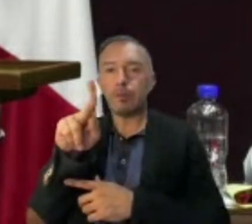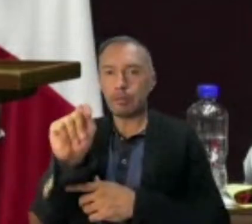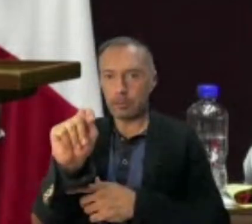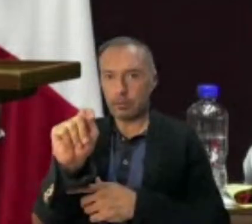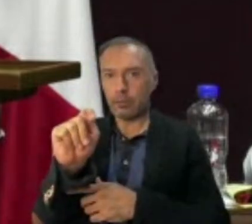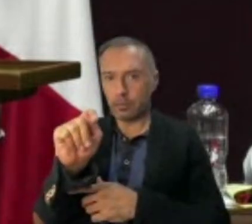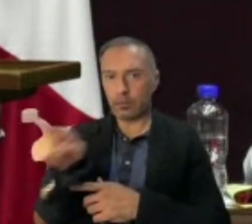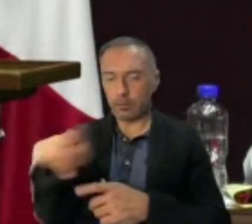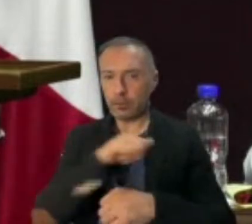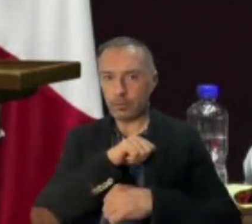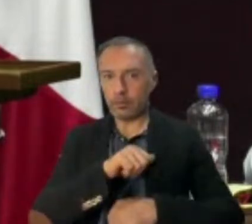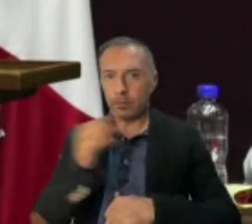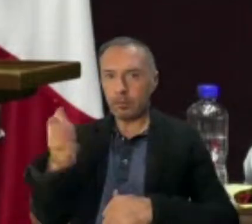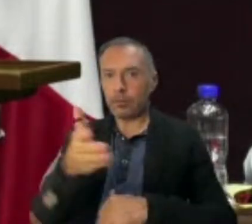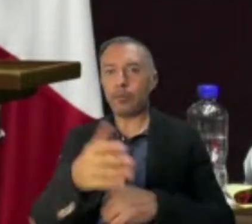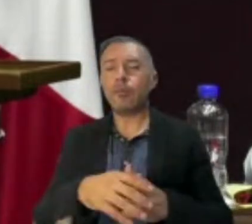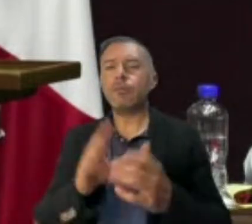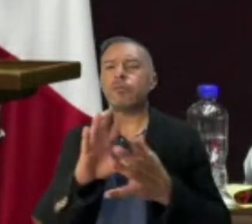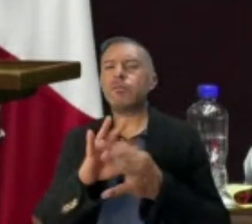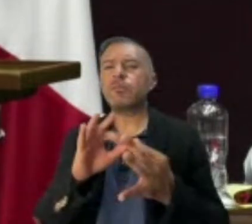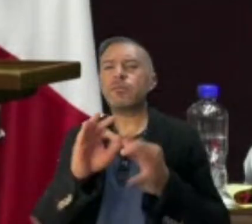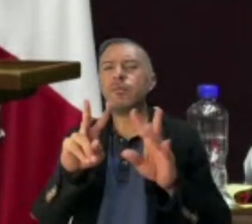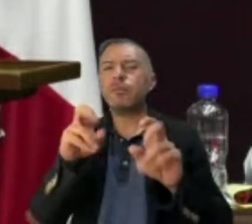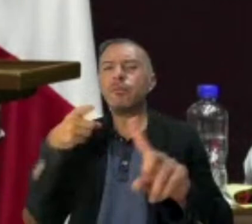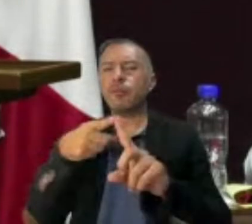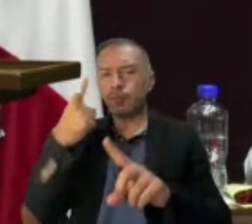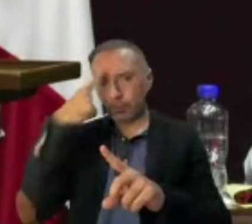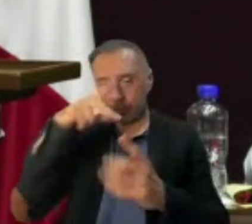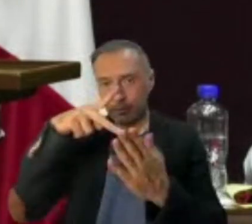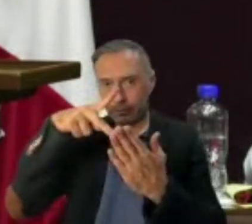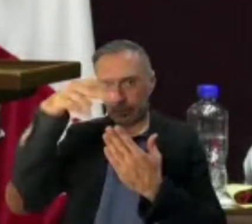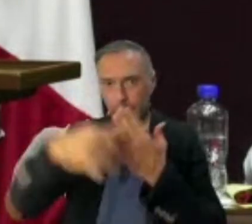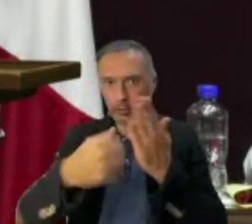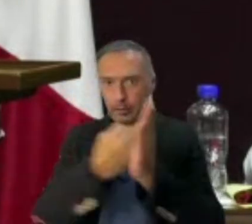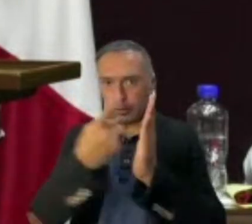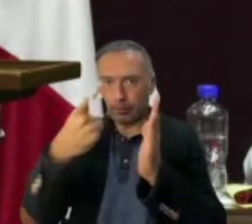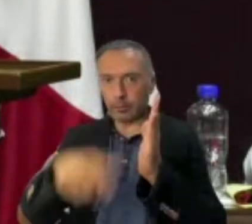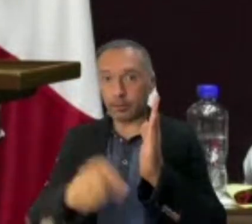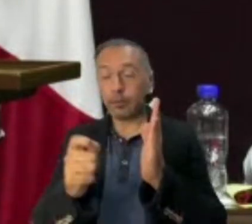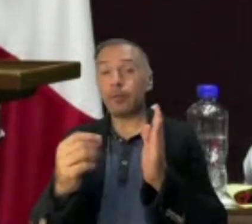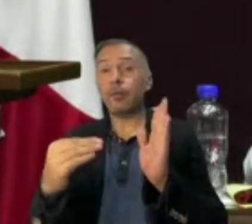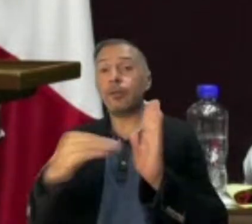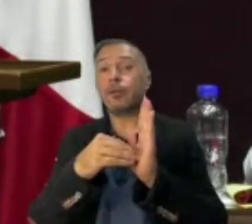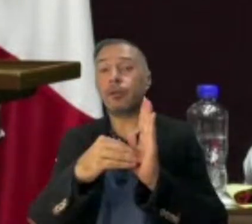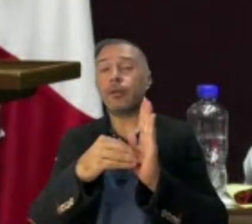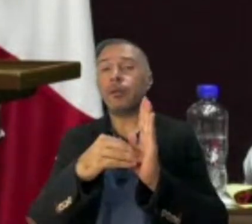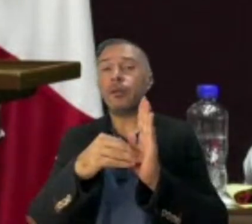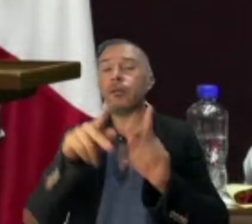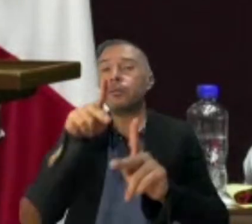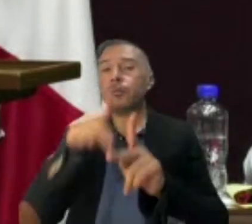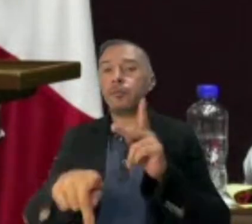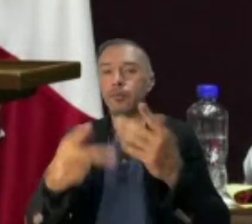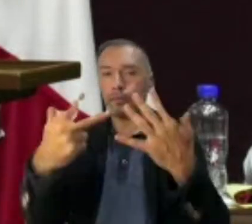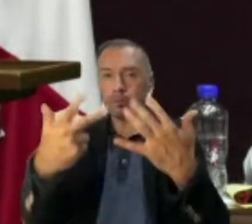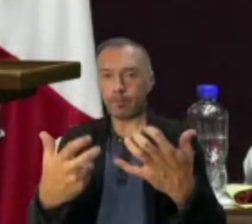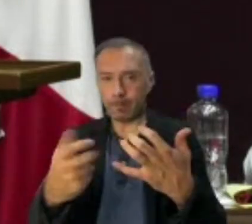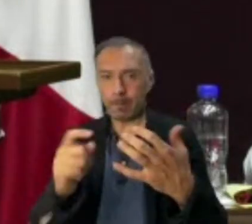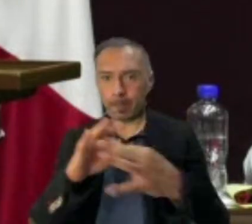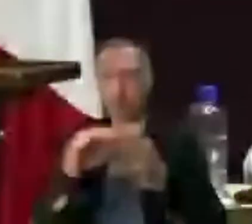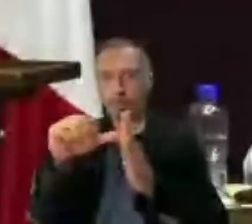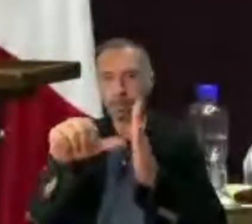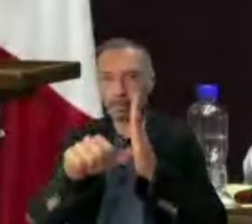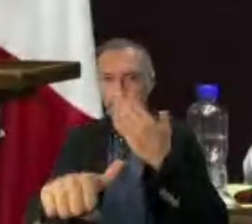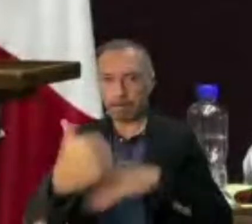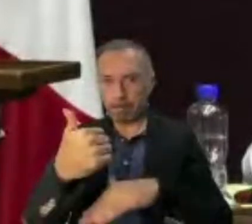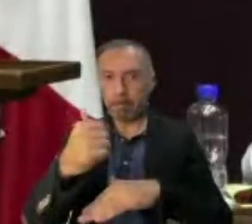Trabajo, referente a un proyecto de decreto para que se adicione la fracción octava del artículo 11 de la Ley